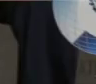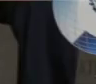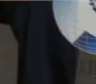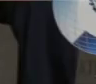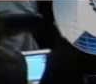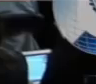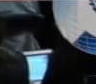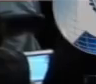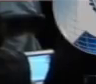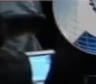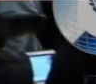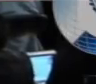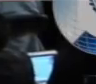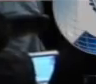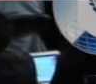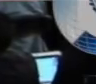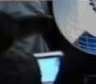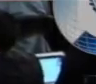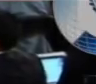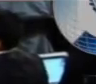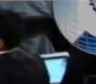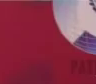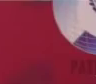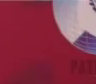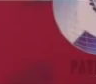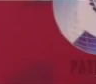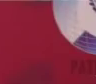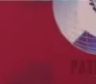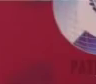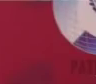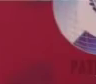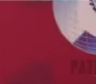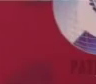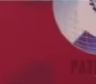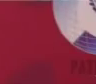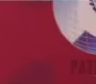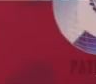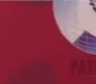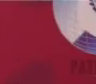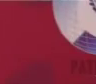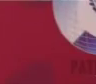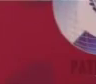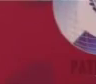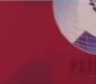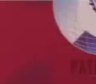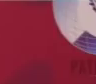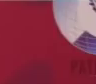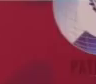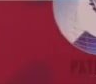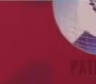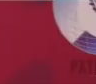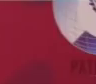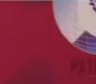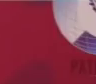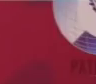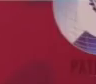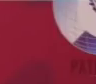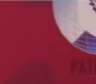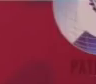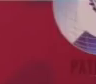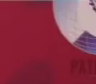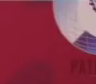históricamente pertenecen a la Secretaría de la Defensa, además